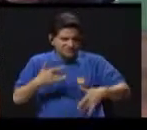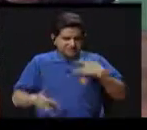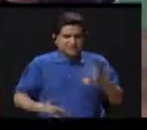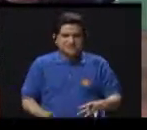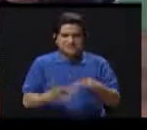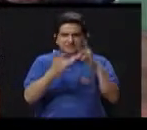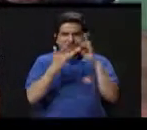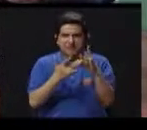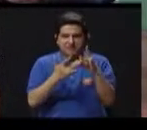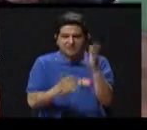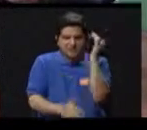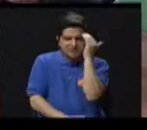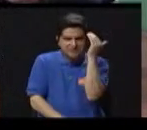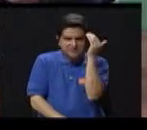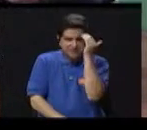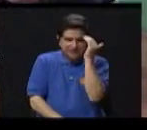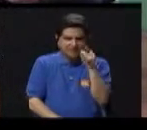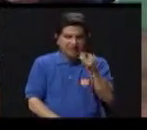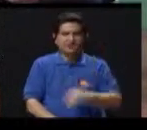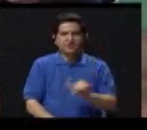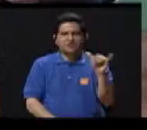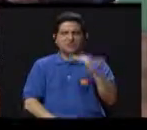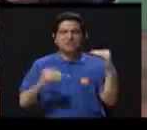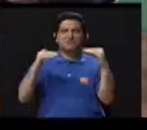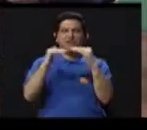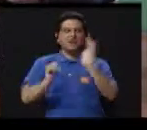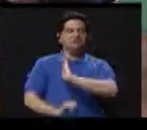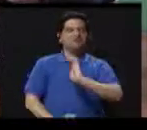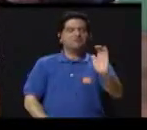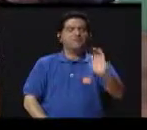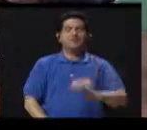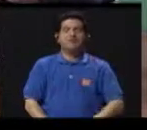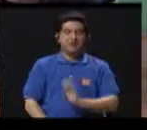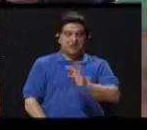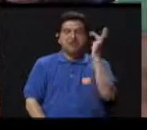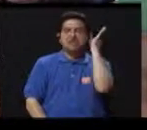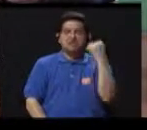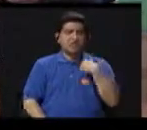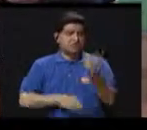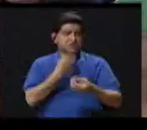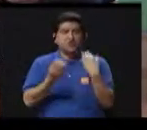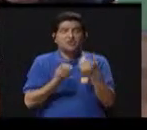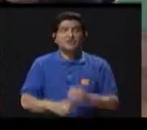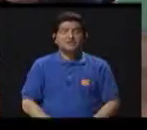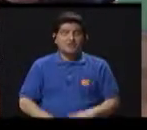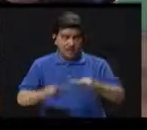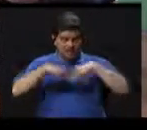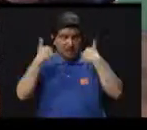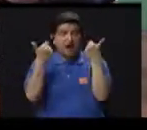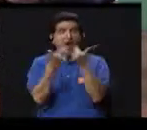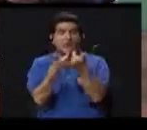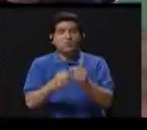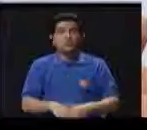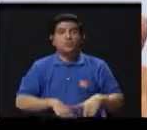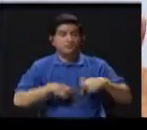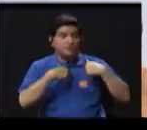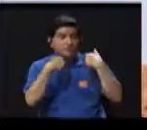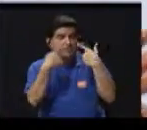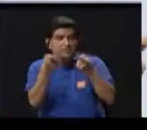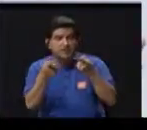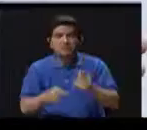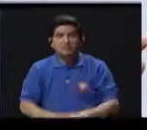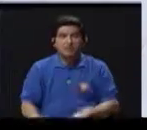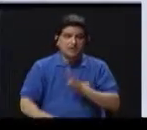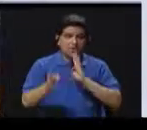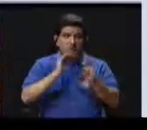una sensibilidad especial, supieron ponerse a la altura de los niños, que es importante. Y niñas, ¿yo qué hice? Bueno, llevar a este grupo donde